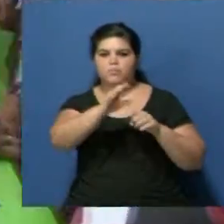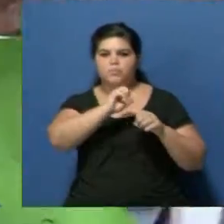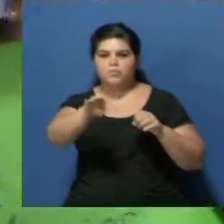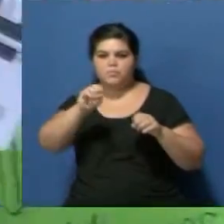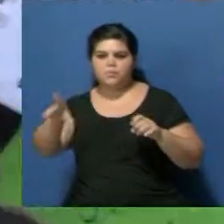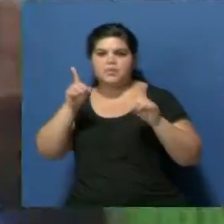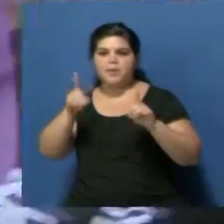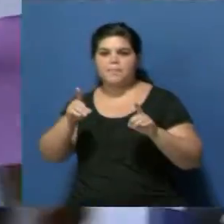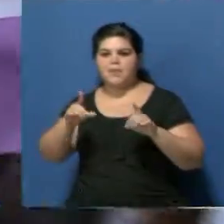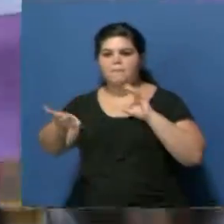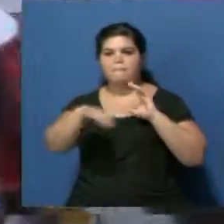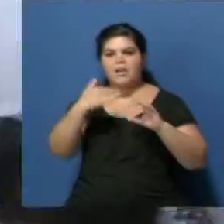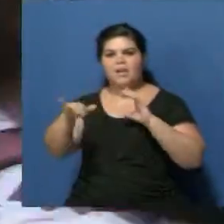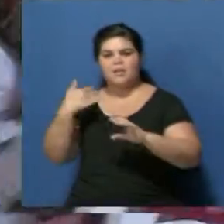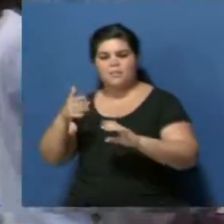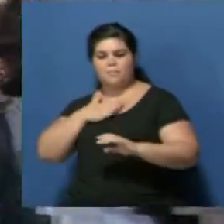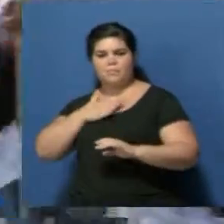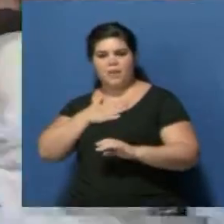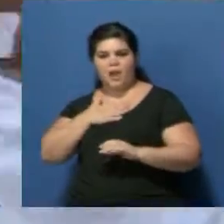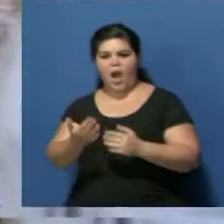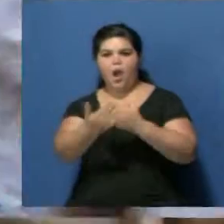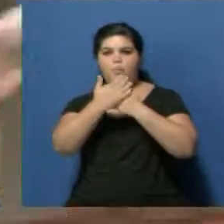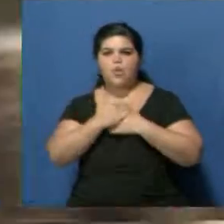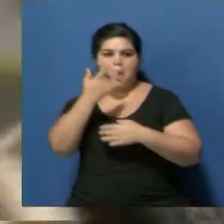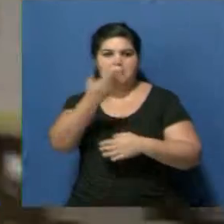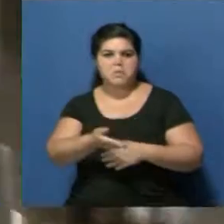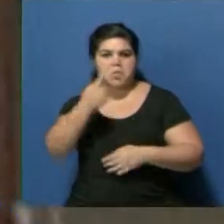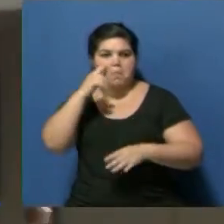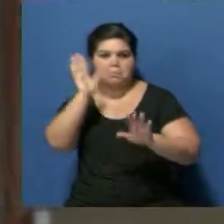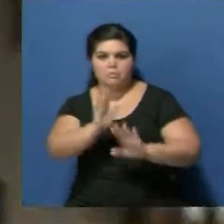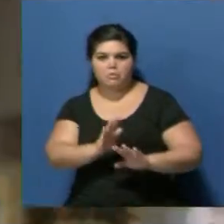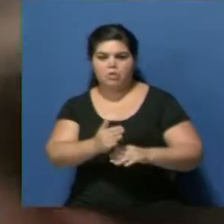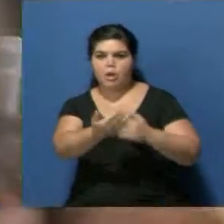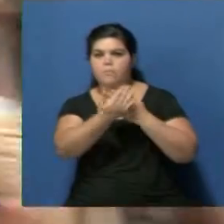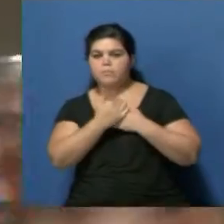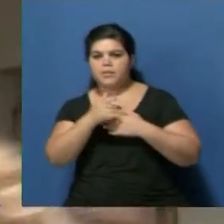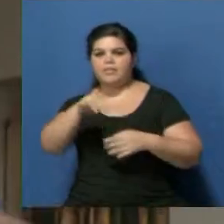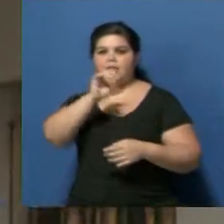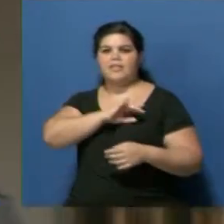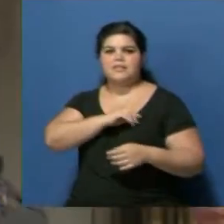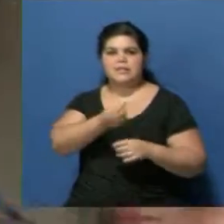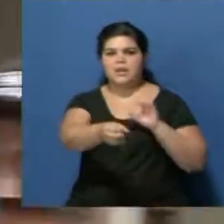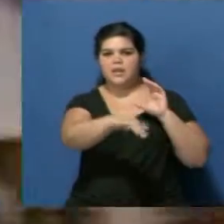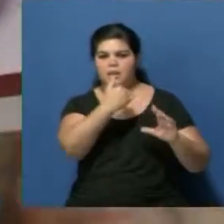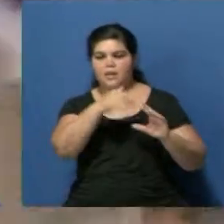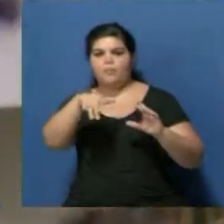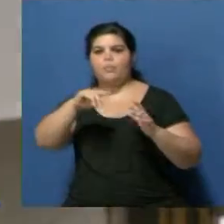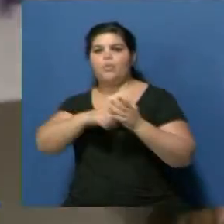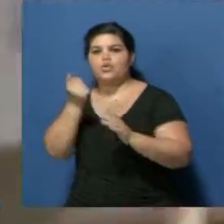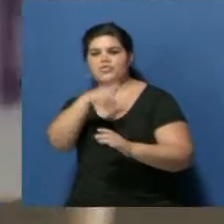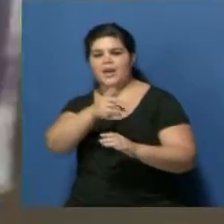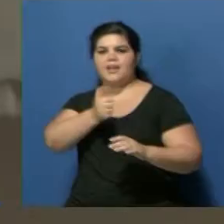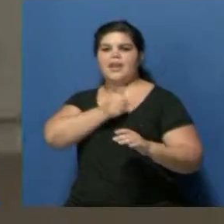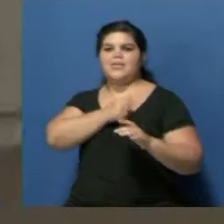de mensajes de apoyo de gente que no conozco y que me escribían desde Chile, desde Buenos Aires, desde